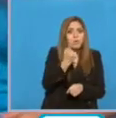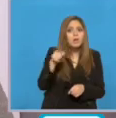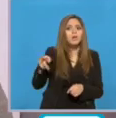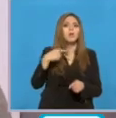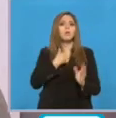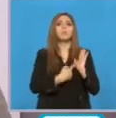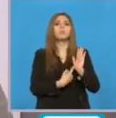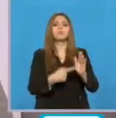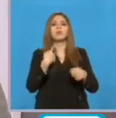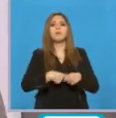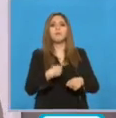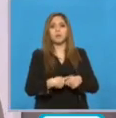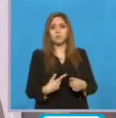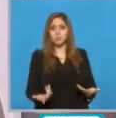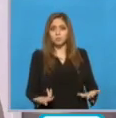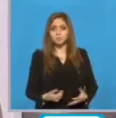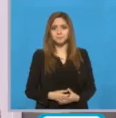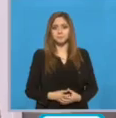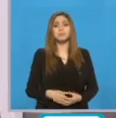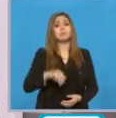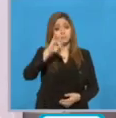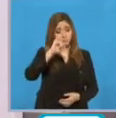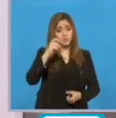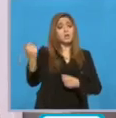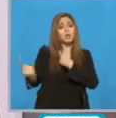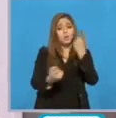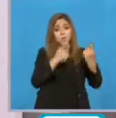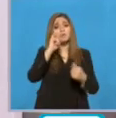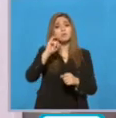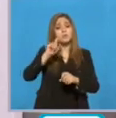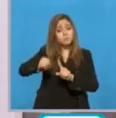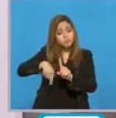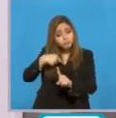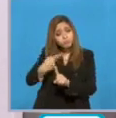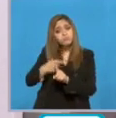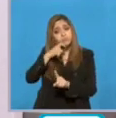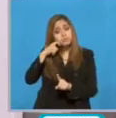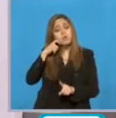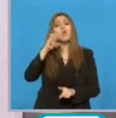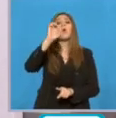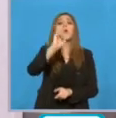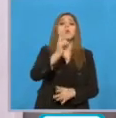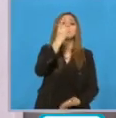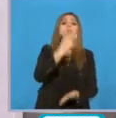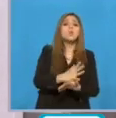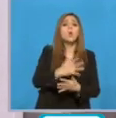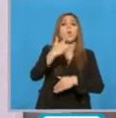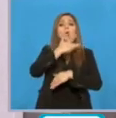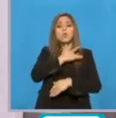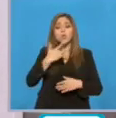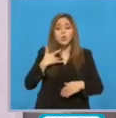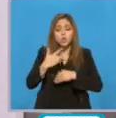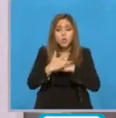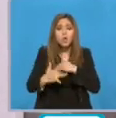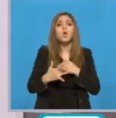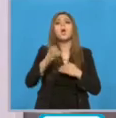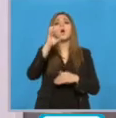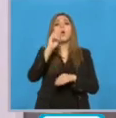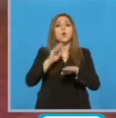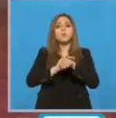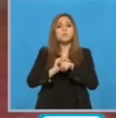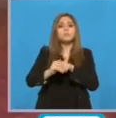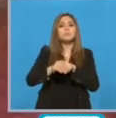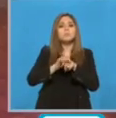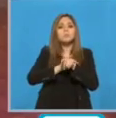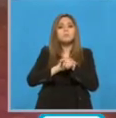este tipo de casos existen. Algunos llegan hasta la violación, pero ha habido desde solo tocamientos, frotamientos o algún tipo